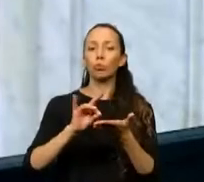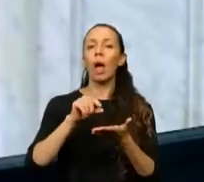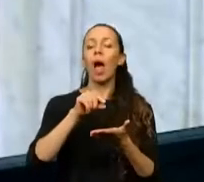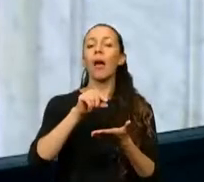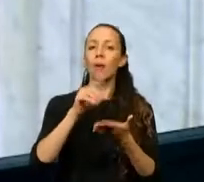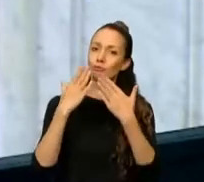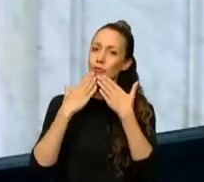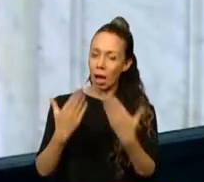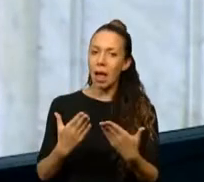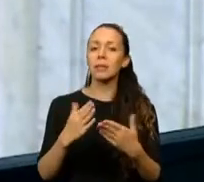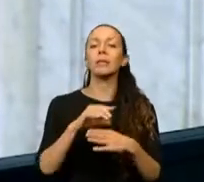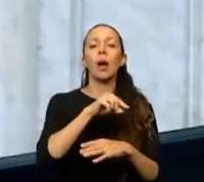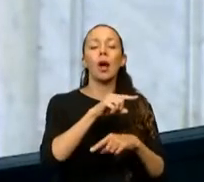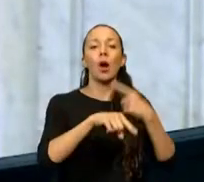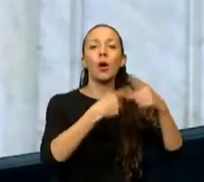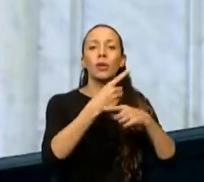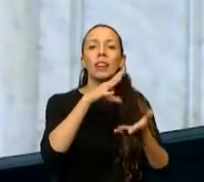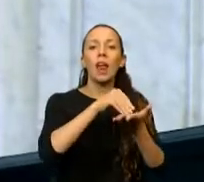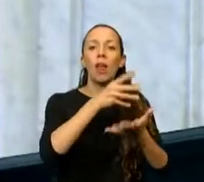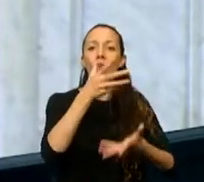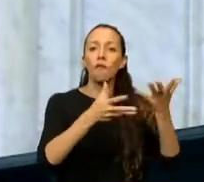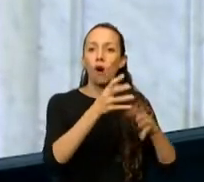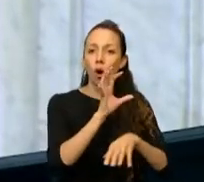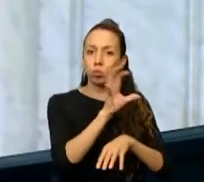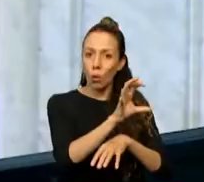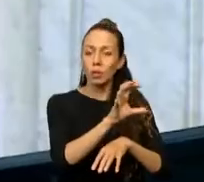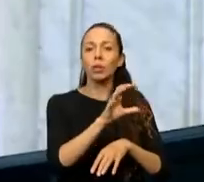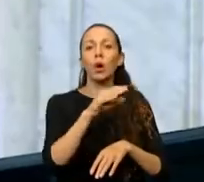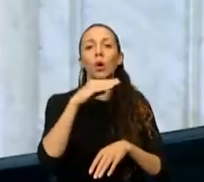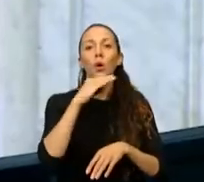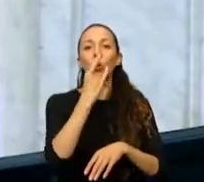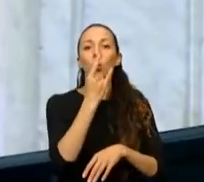Continúa en el uso de la palabra la diputada por Tierra del Fuego, Carolina Jutrovic.